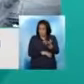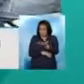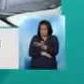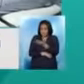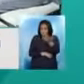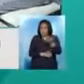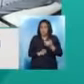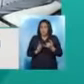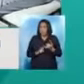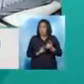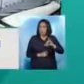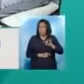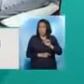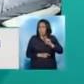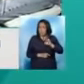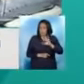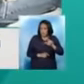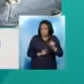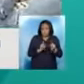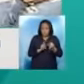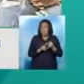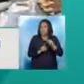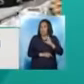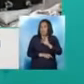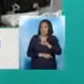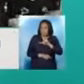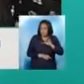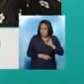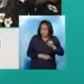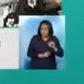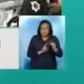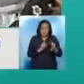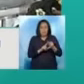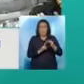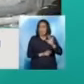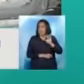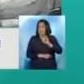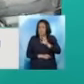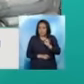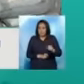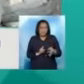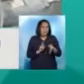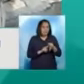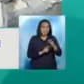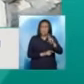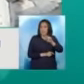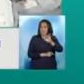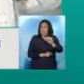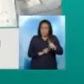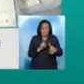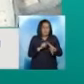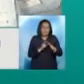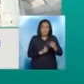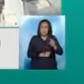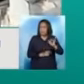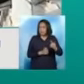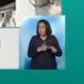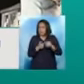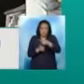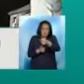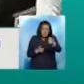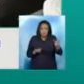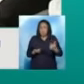tenemos a Juan Carlos Rey de Castro, a Carolina Cano, Andrés Salas, María Gracia Gamarra, Andrés Silva, Mayra Coñi. Ellos